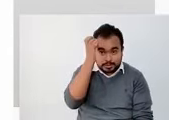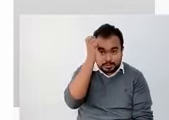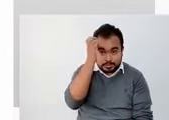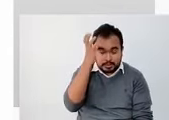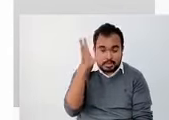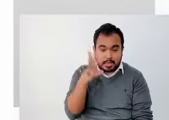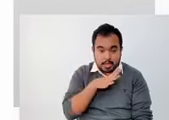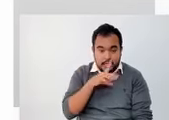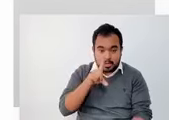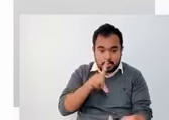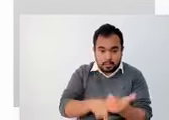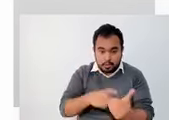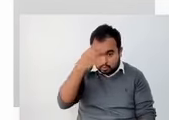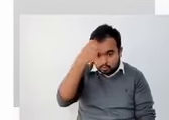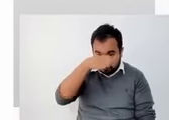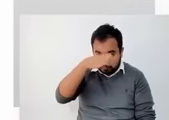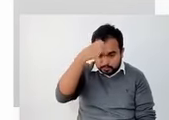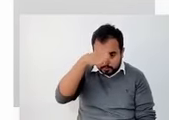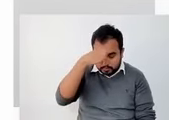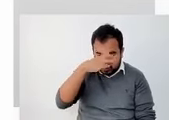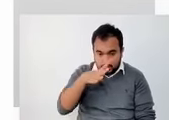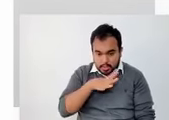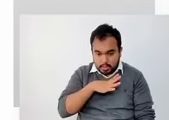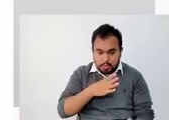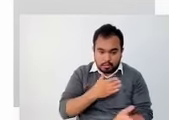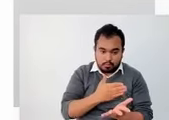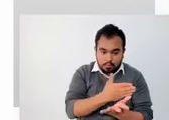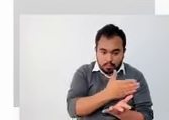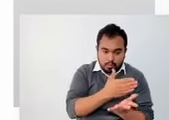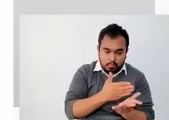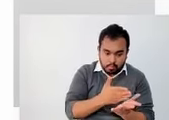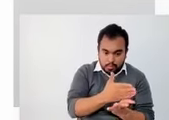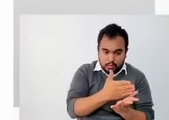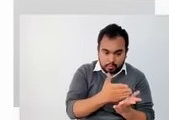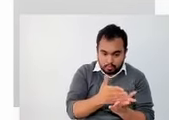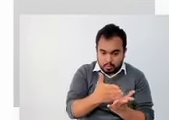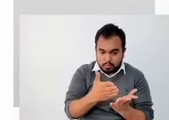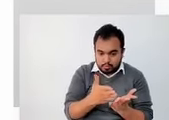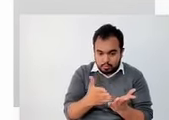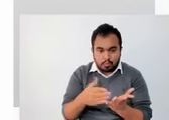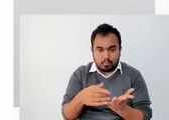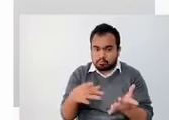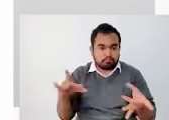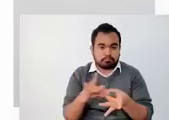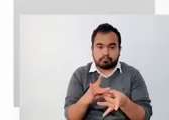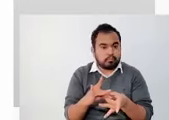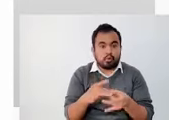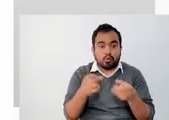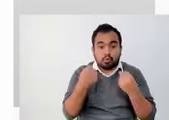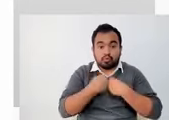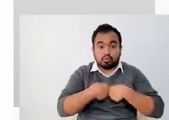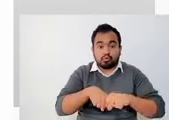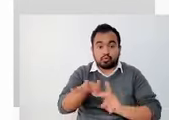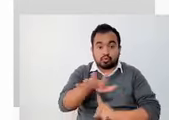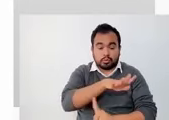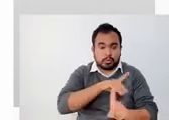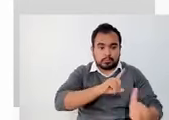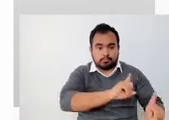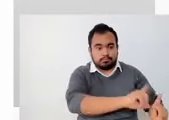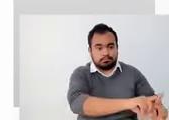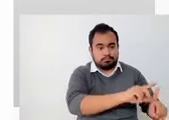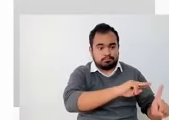empírico se escojan aquellas ramas que carecen del mismo. La sociología está llena, es una ciencia multiparadigmática, es la ciencia